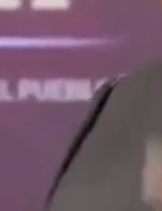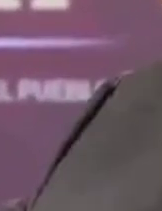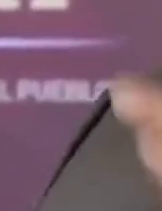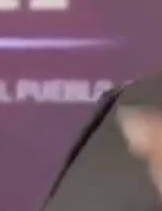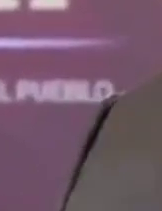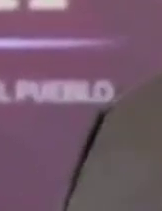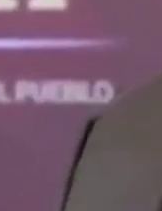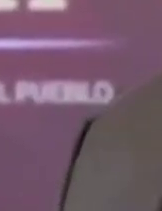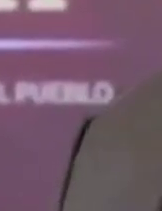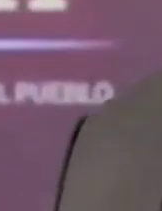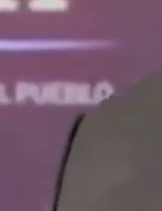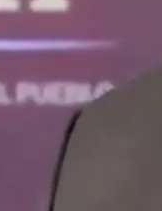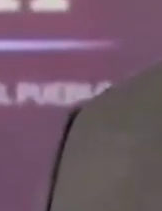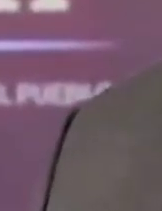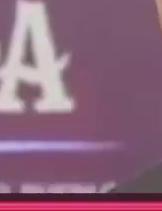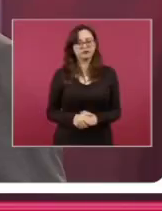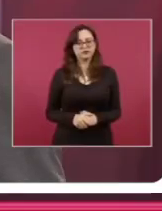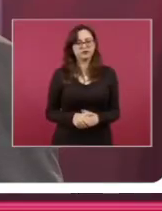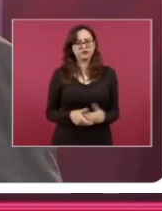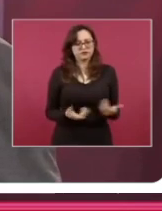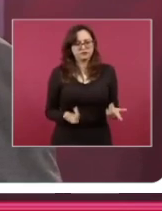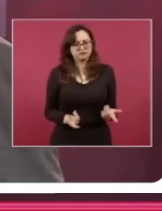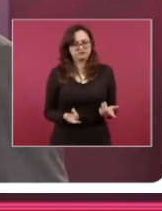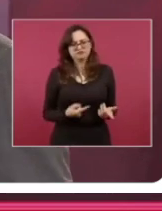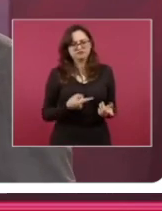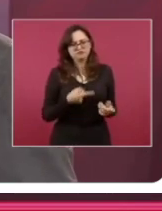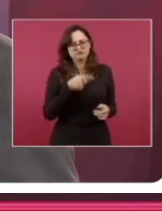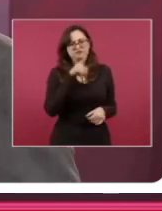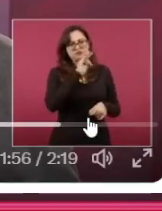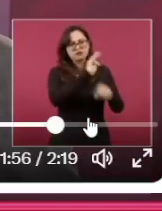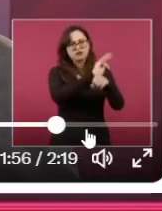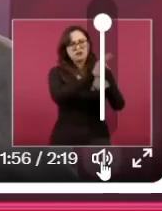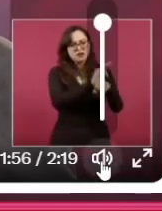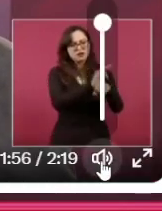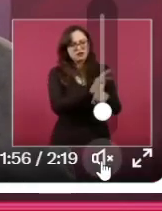por qué considera de que no hay pruebas.